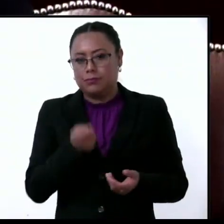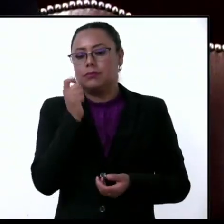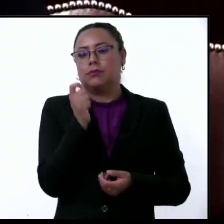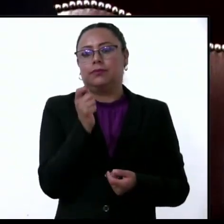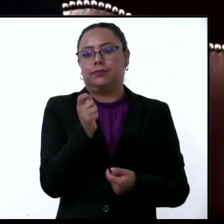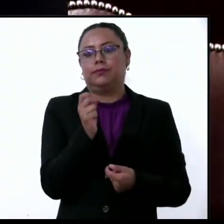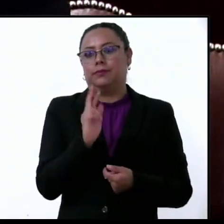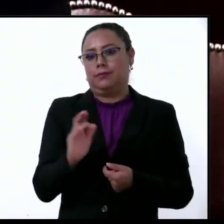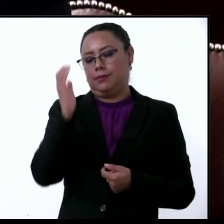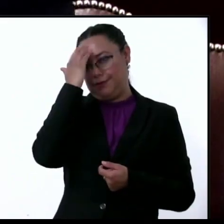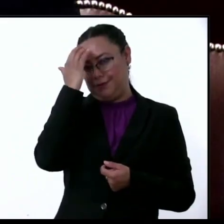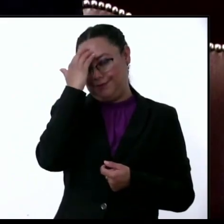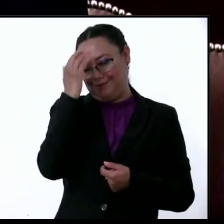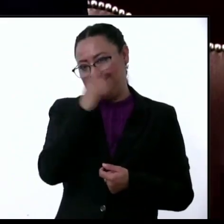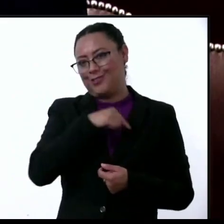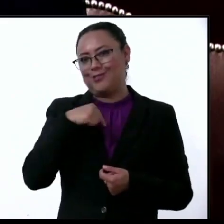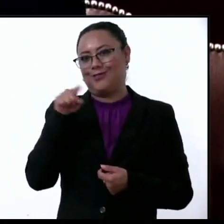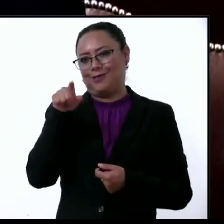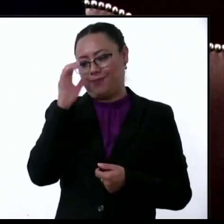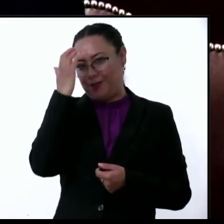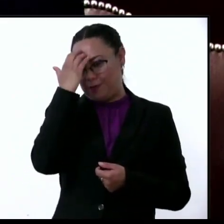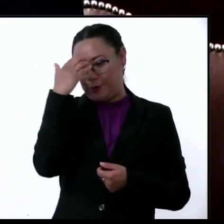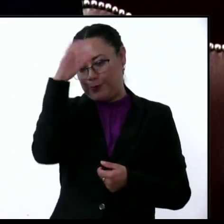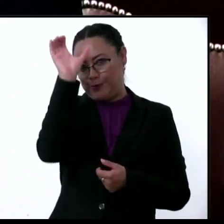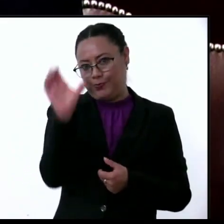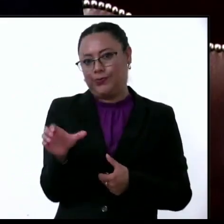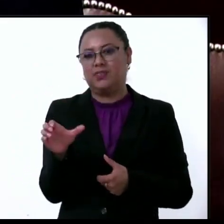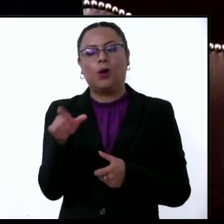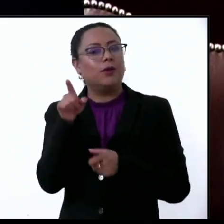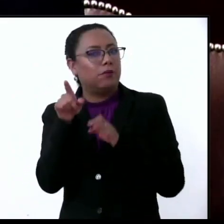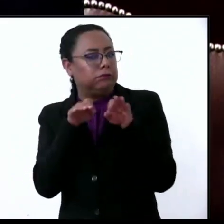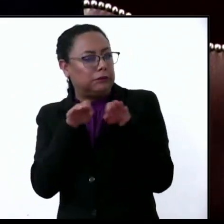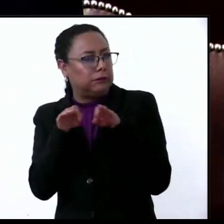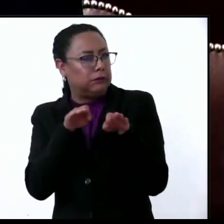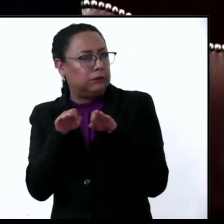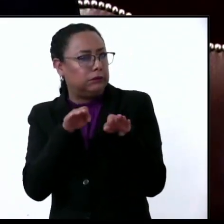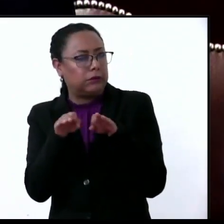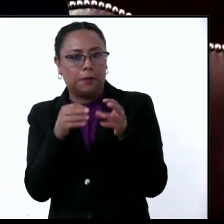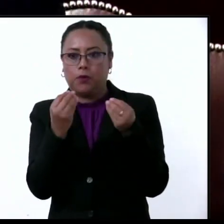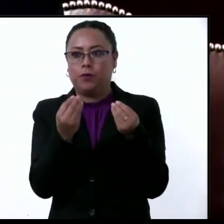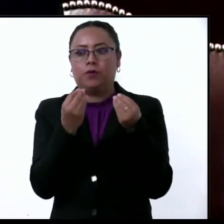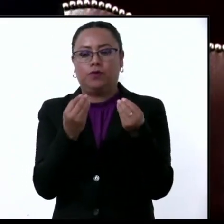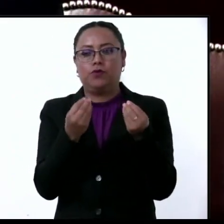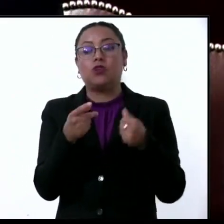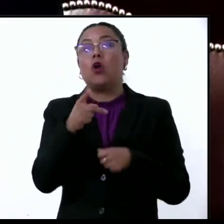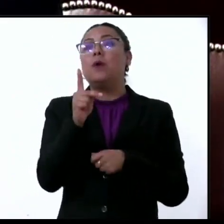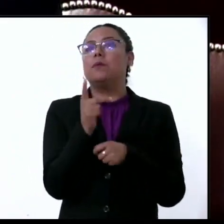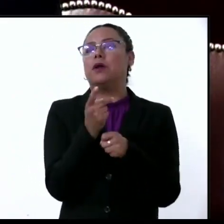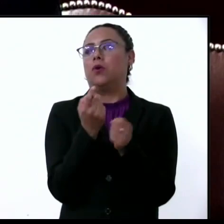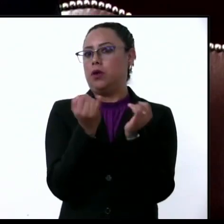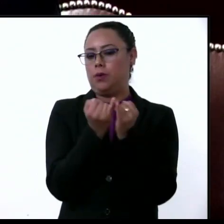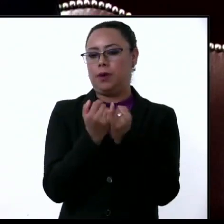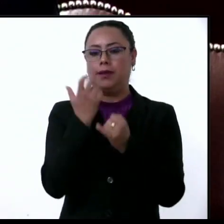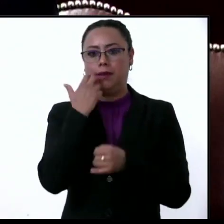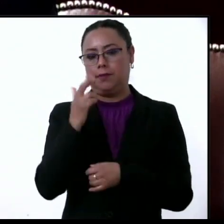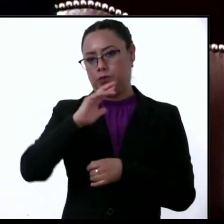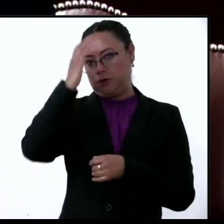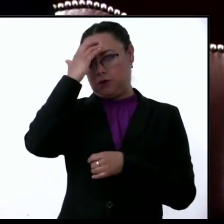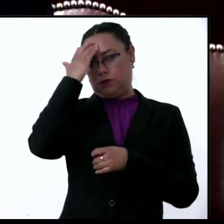ya lo conocemos que es muy trabajador, pero reconocer todo lo que ha implementado en esta secretaría, pero